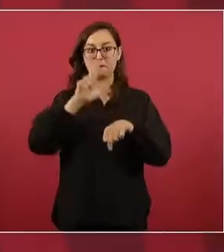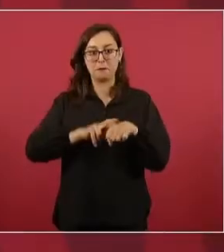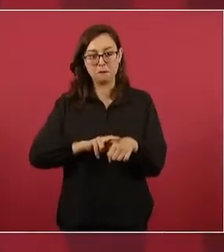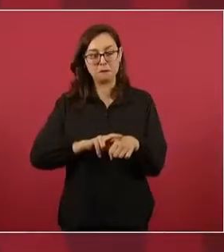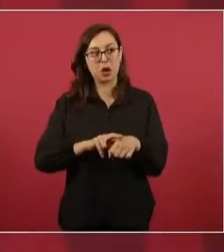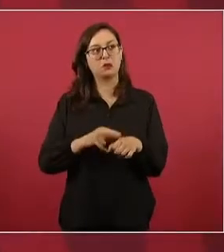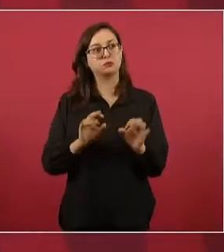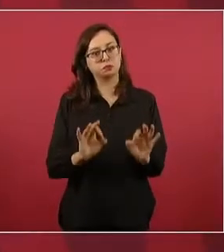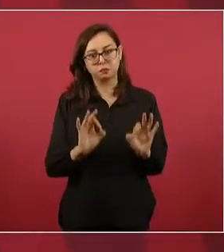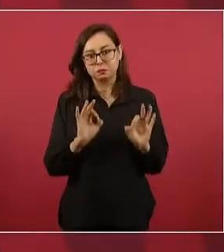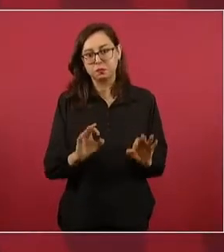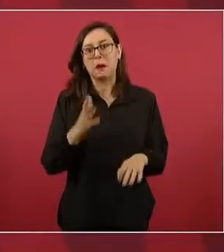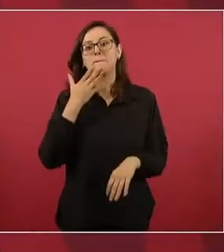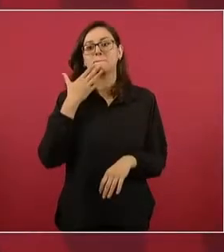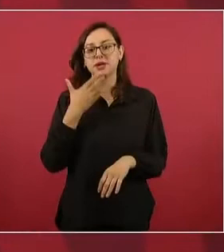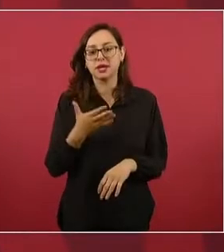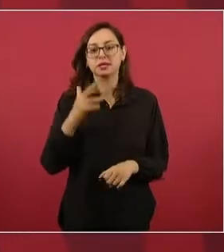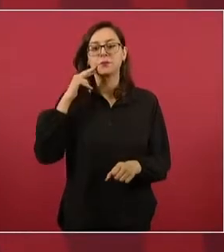responsable,